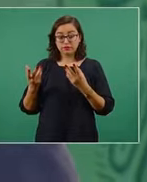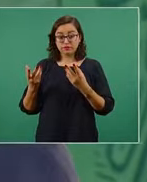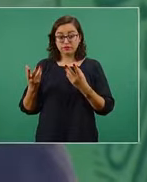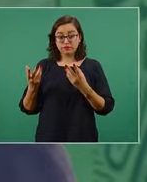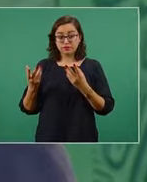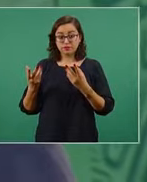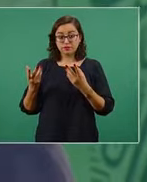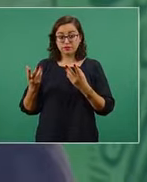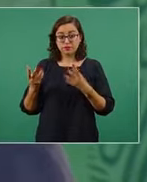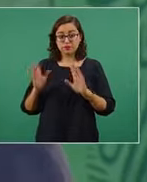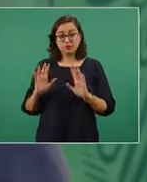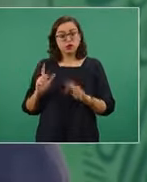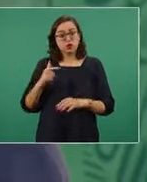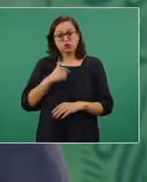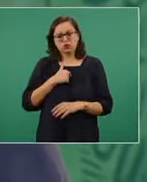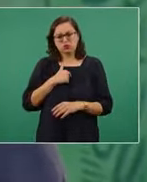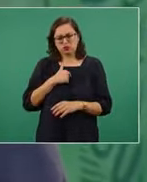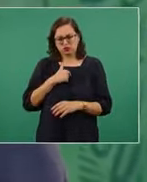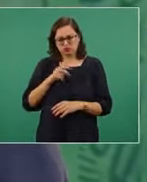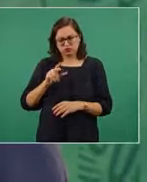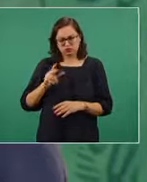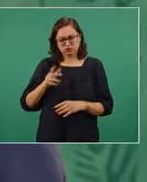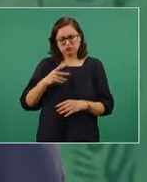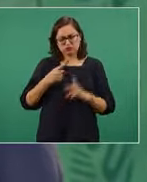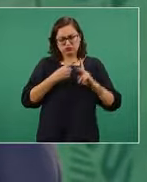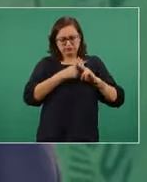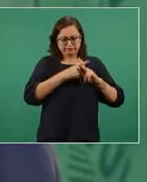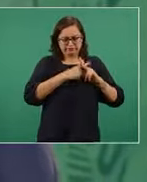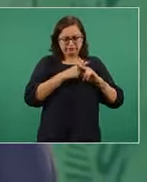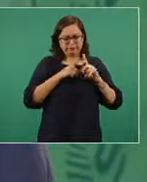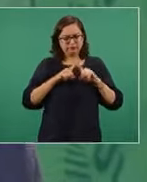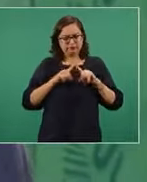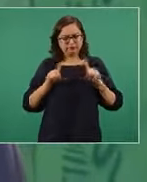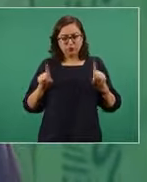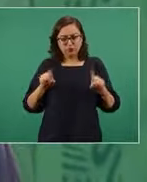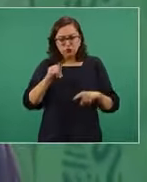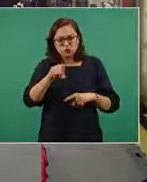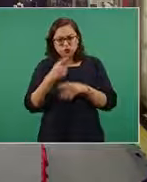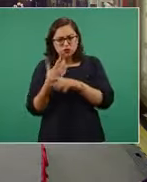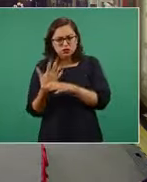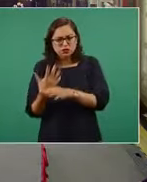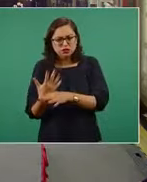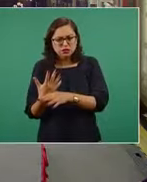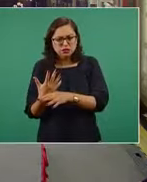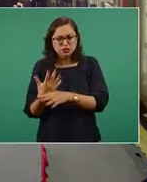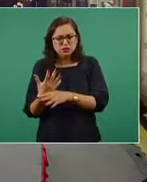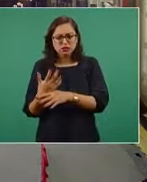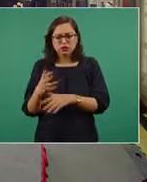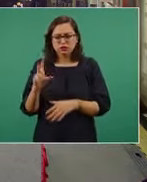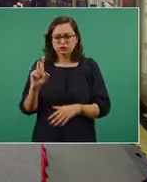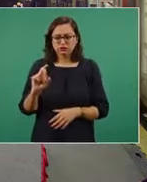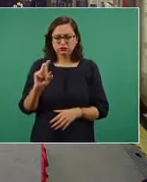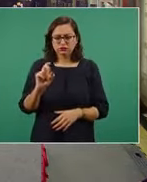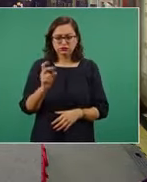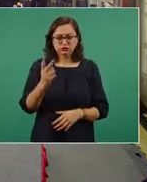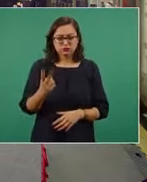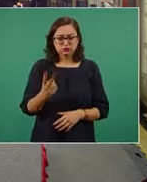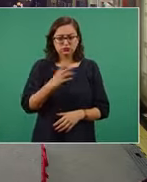son otros los datos que tenemos. Tú hablaste de 32